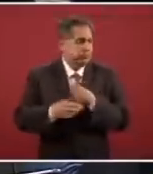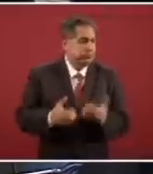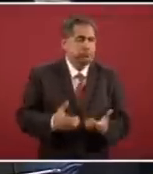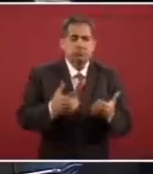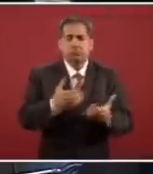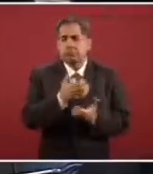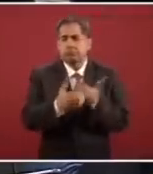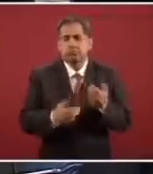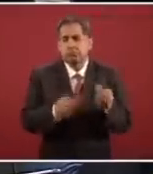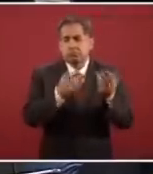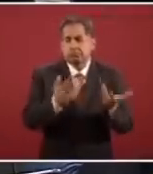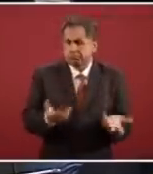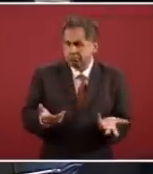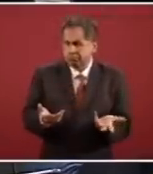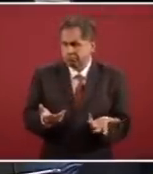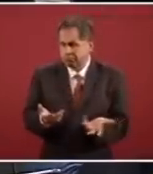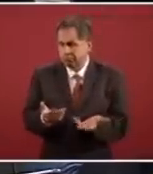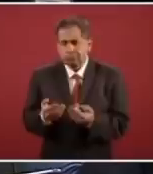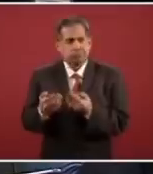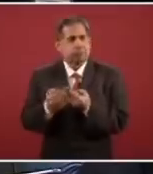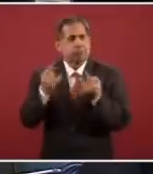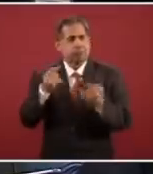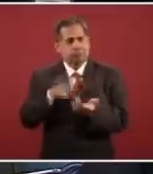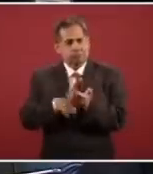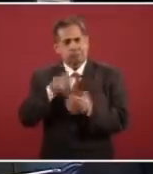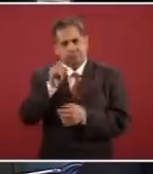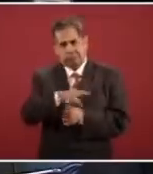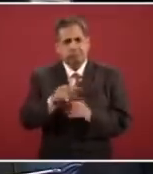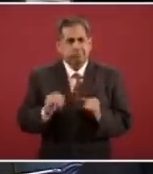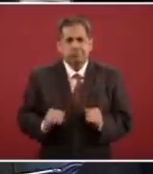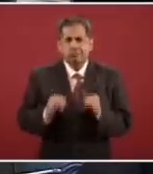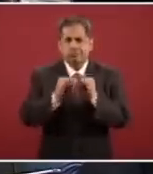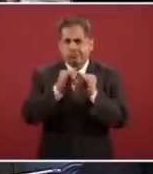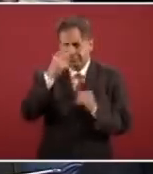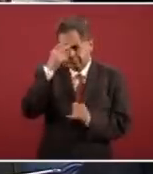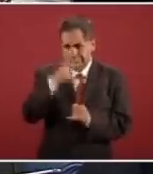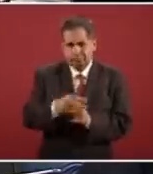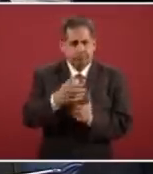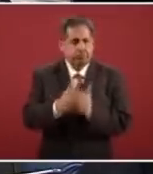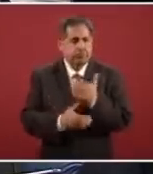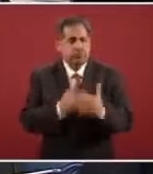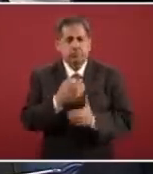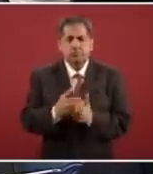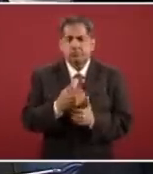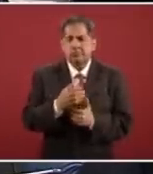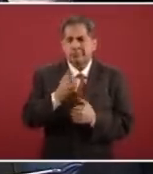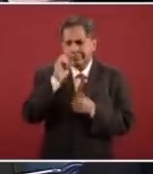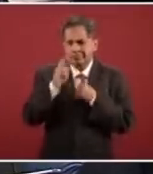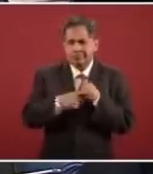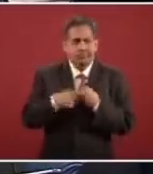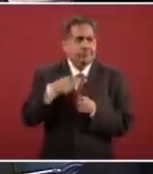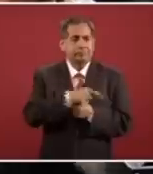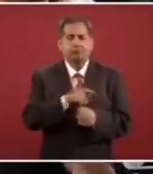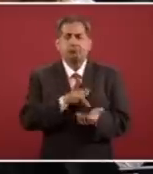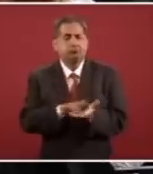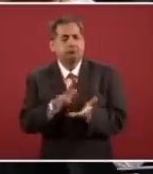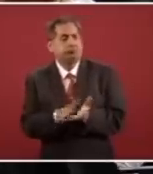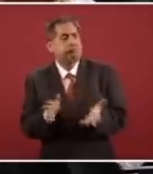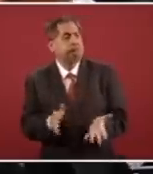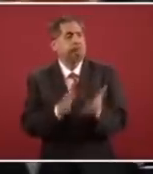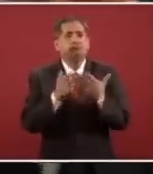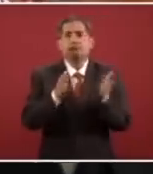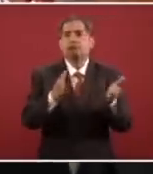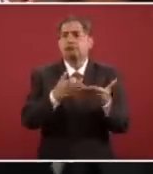comercio. Existe el antecedente histórico del Instituto Mexicano del Comercio Exterior, que fomentaba la apertura